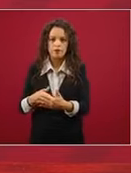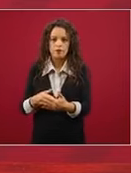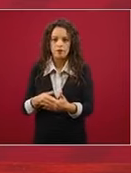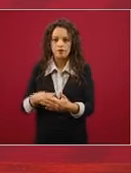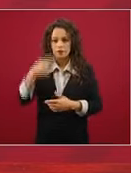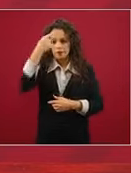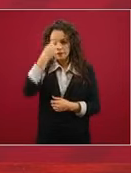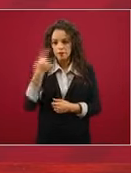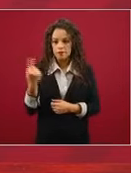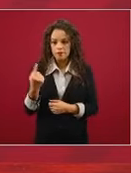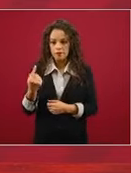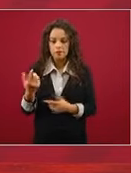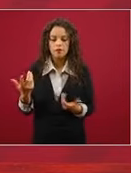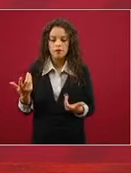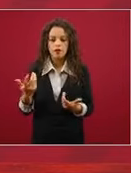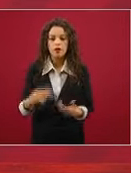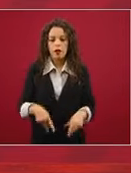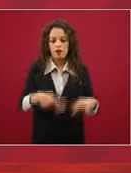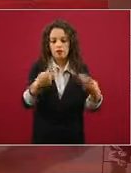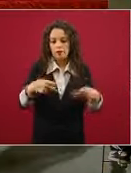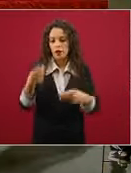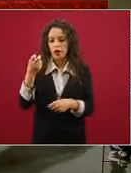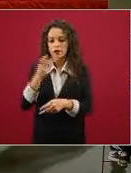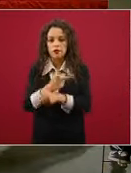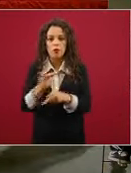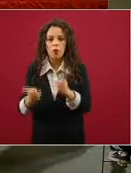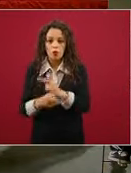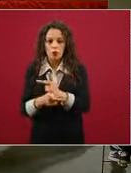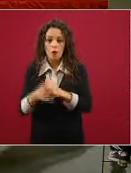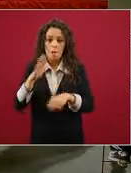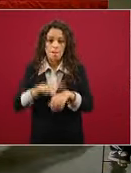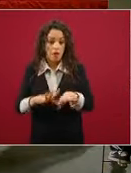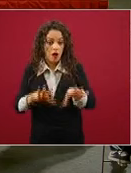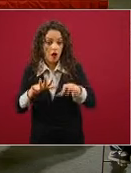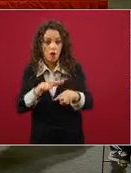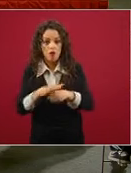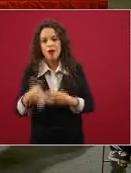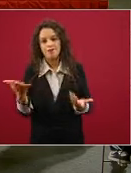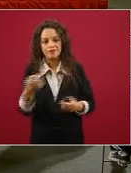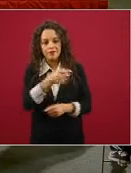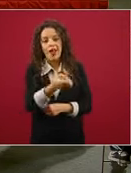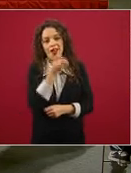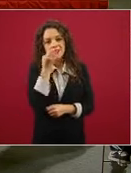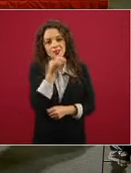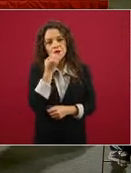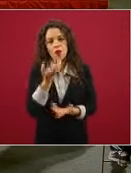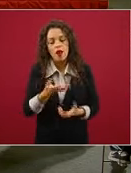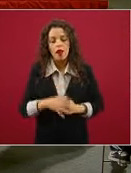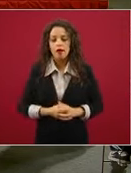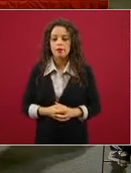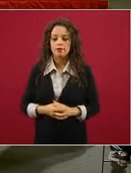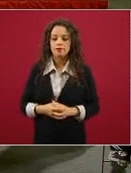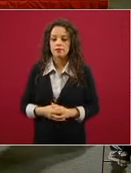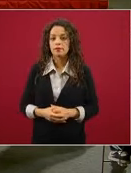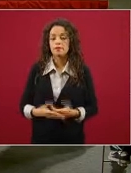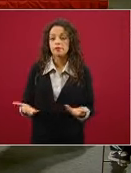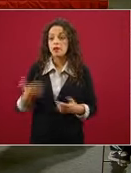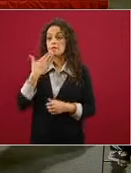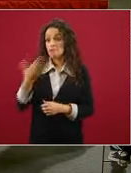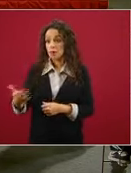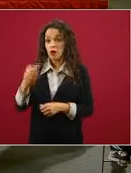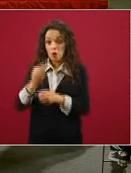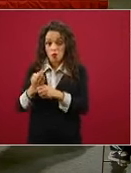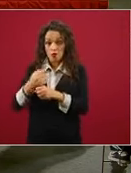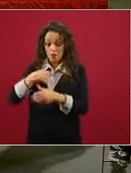y destacan los escolares. Y se ha seguido cierto progreso, no conozco los detalles ni viene al caso comentarlos